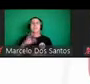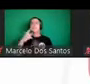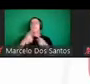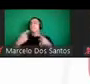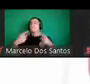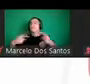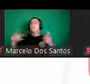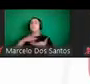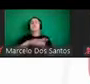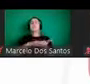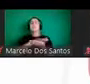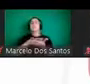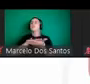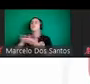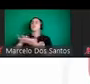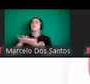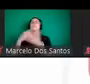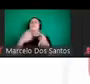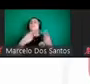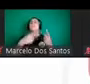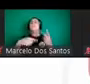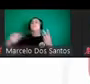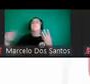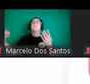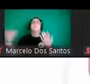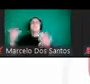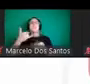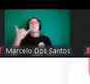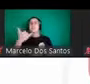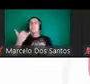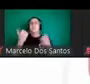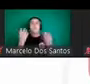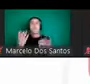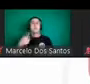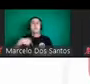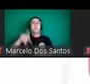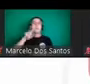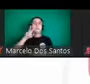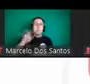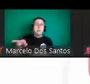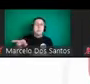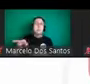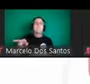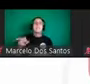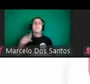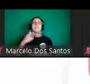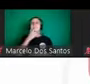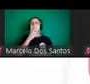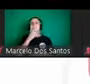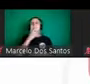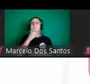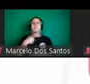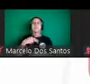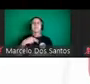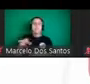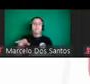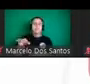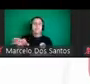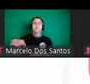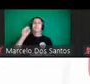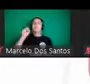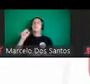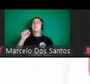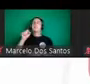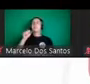algo relacionado a la familia, alguna situación familiar que esté afectando, entonces hay que abordar con la familia. Y como